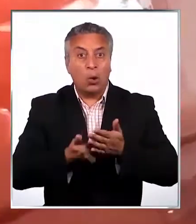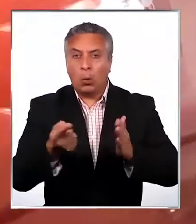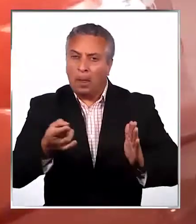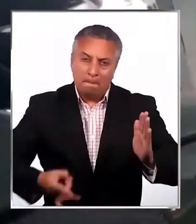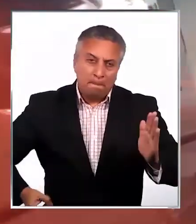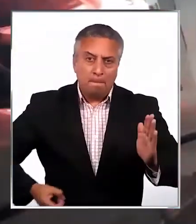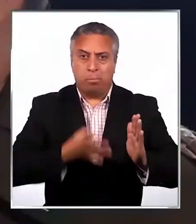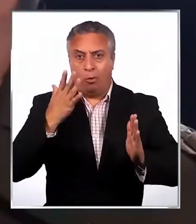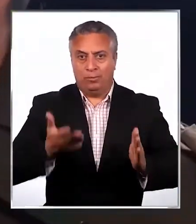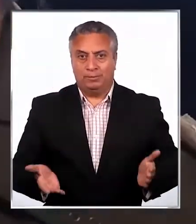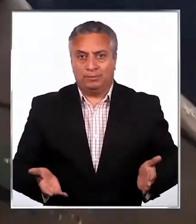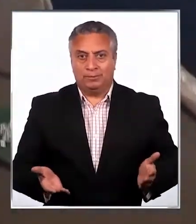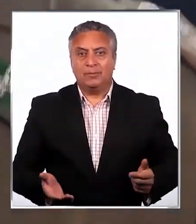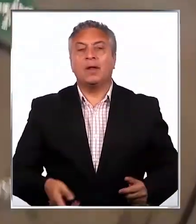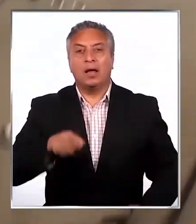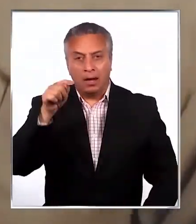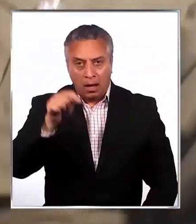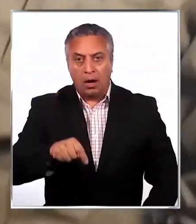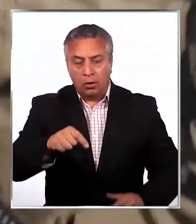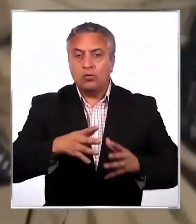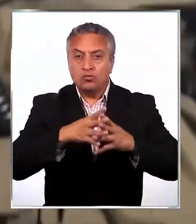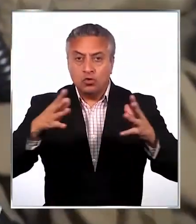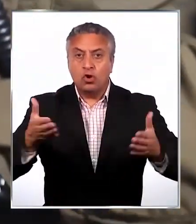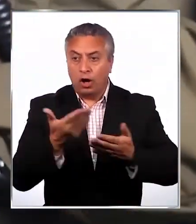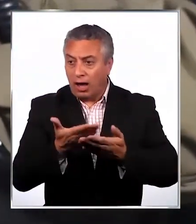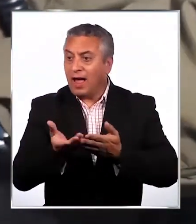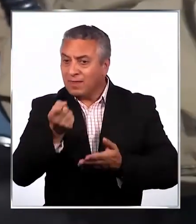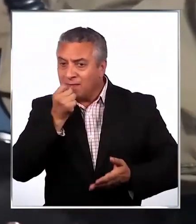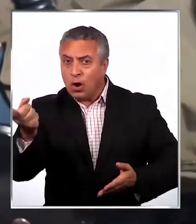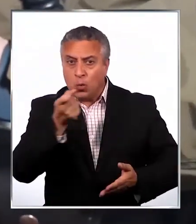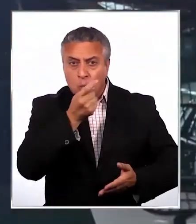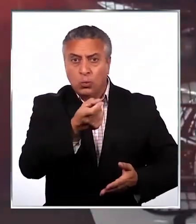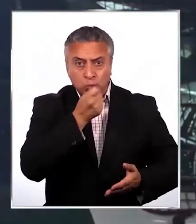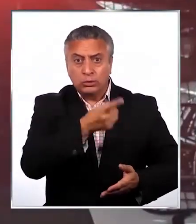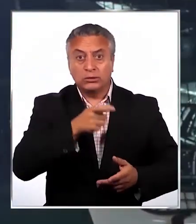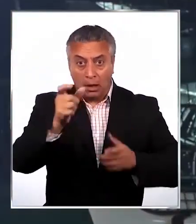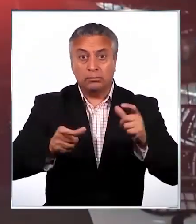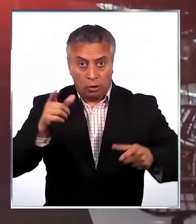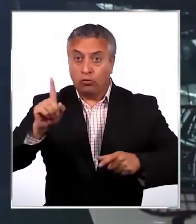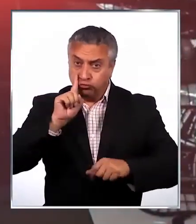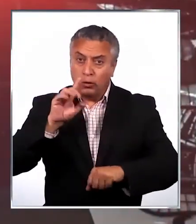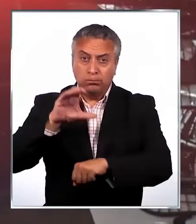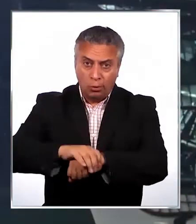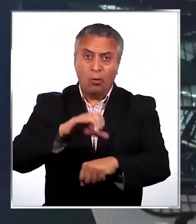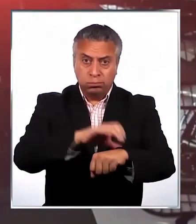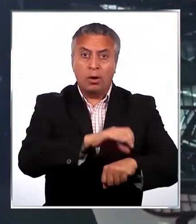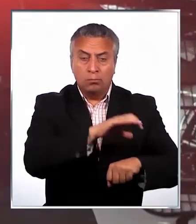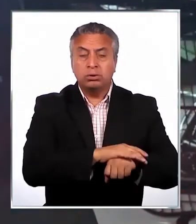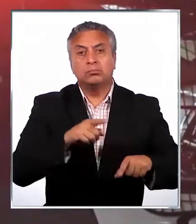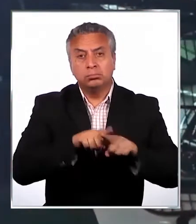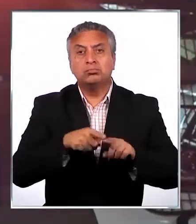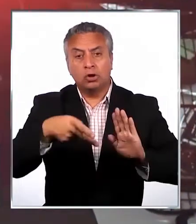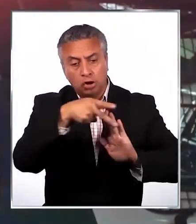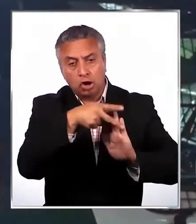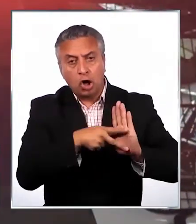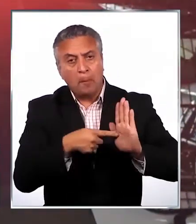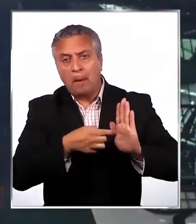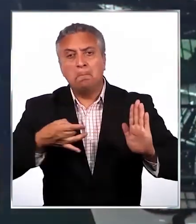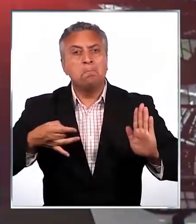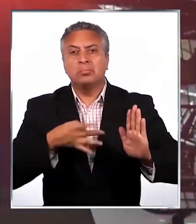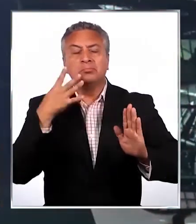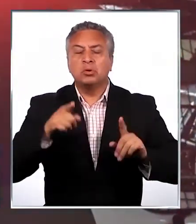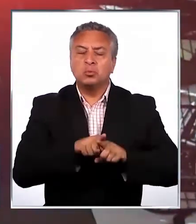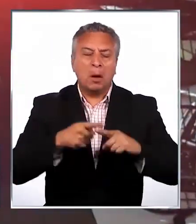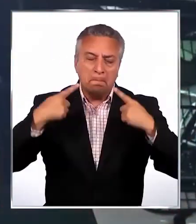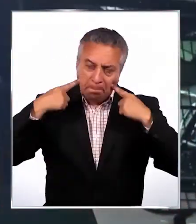De un tiempo a esta fecha nosotros hemos recibido bastantes denuncias por parte de vecinos que nos han significado la detención de personas que están infringiendo la norma y que no